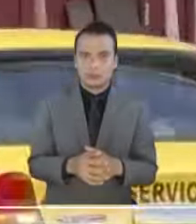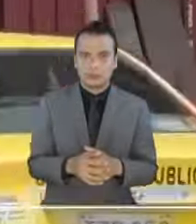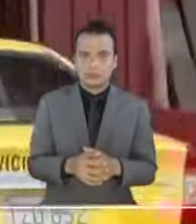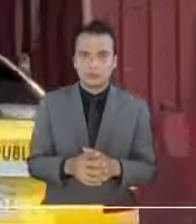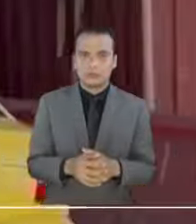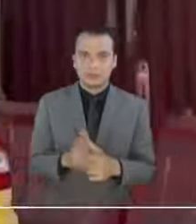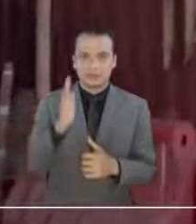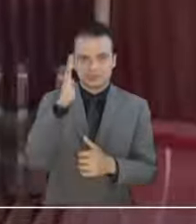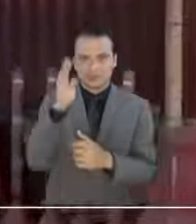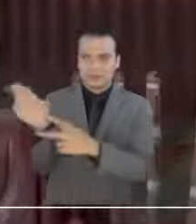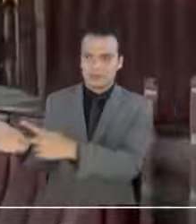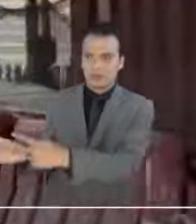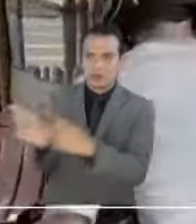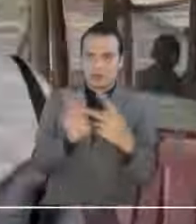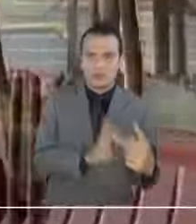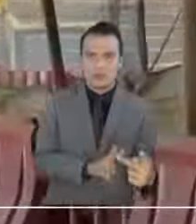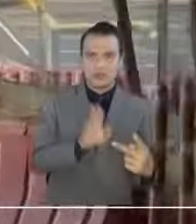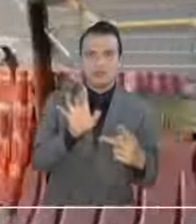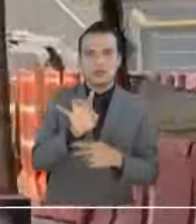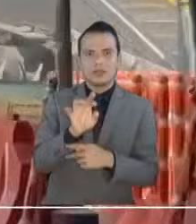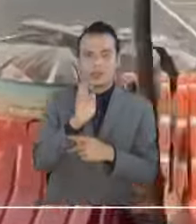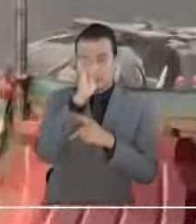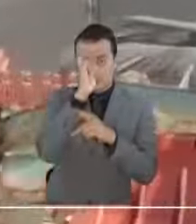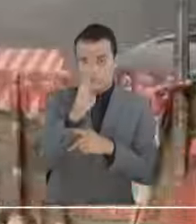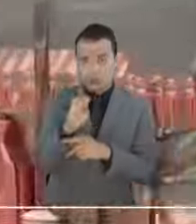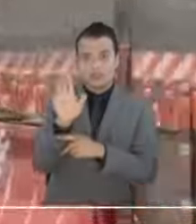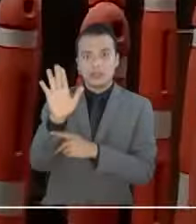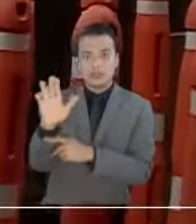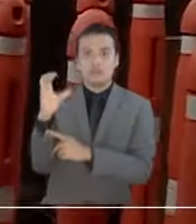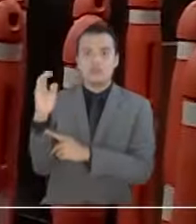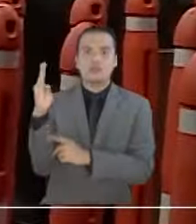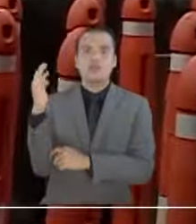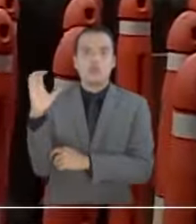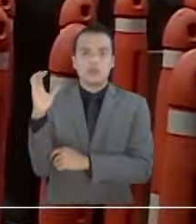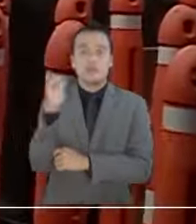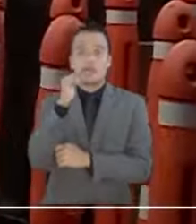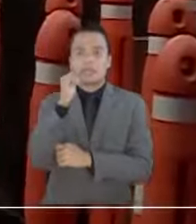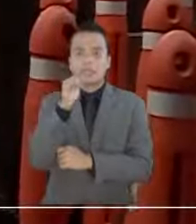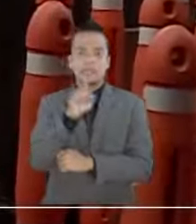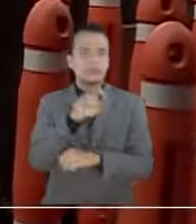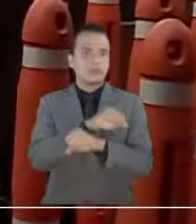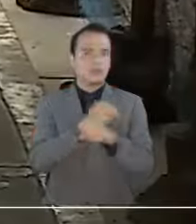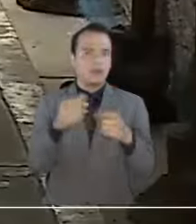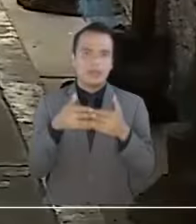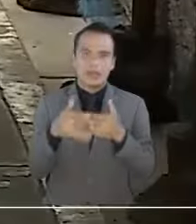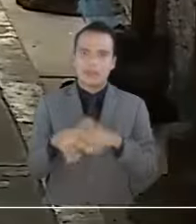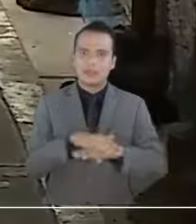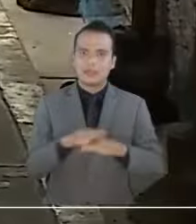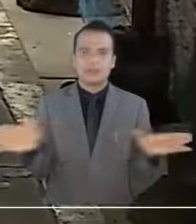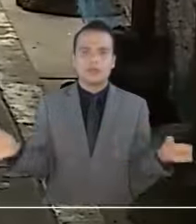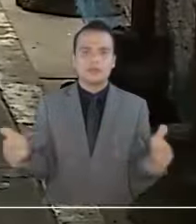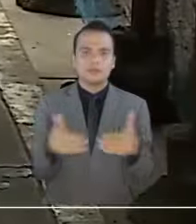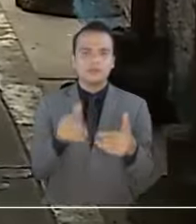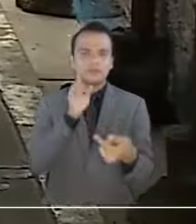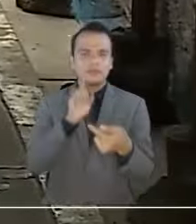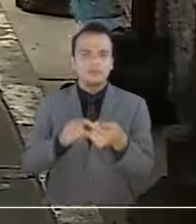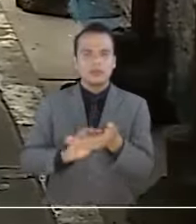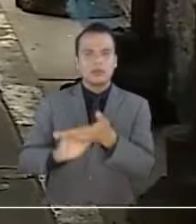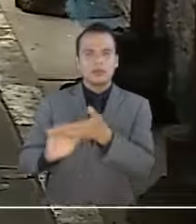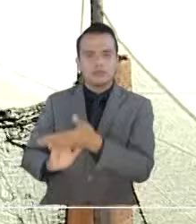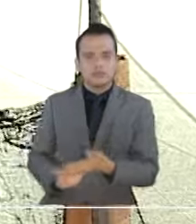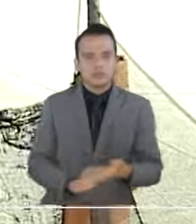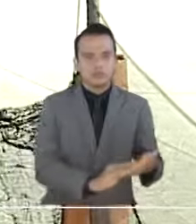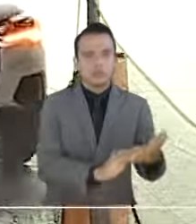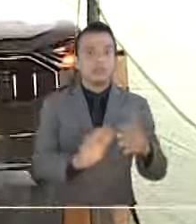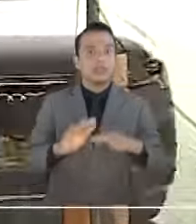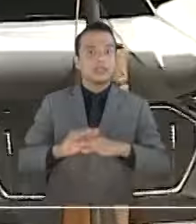Colombia estará cerrado desde las 6 de la mañana por restauraciones en su estructura intervención que generará diversos vos para aquellos que transiten por